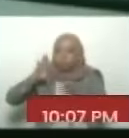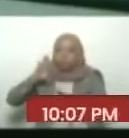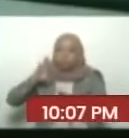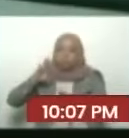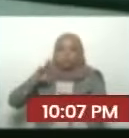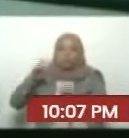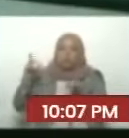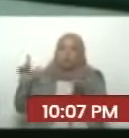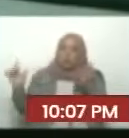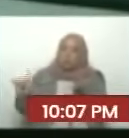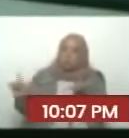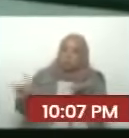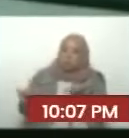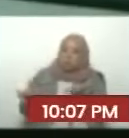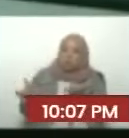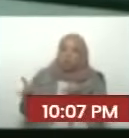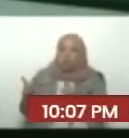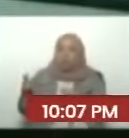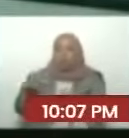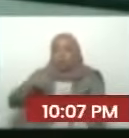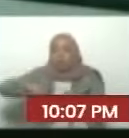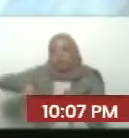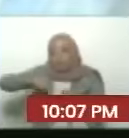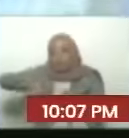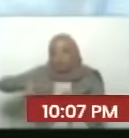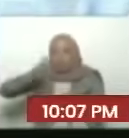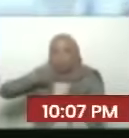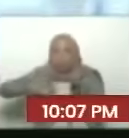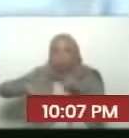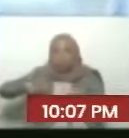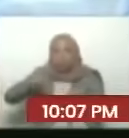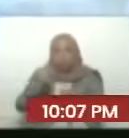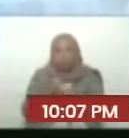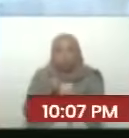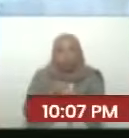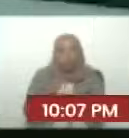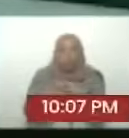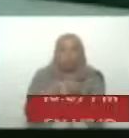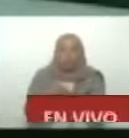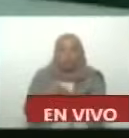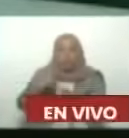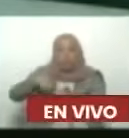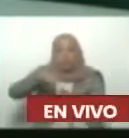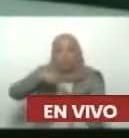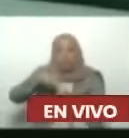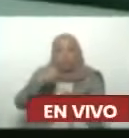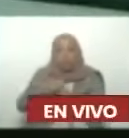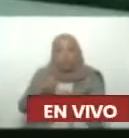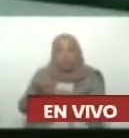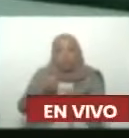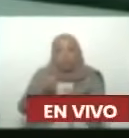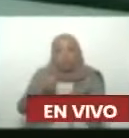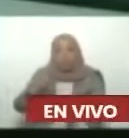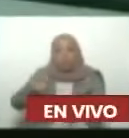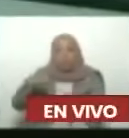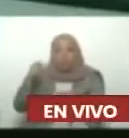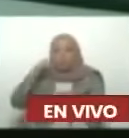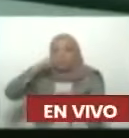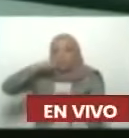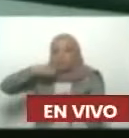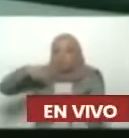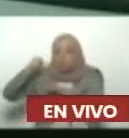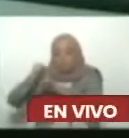la compra de televisores, lavadoras, todo eso está quedando aquí y sirve para hacer los envases de licuadora y para la celda de los cepillos de